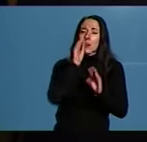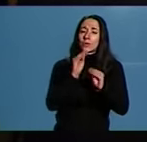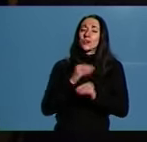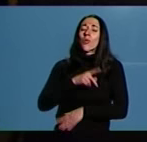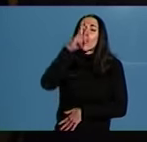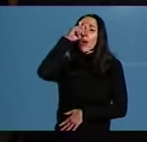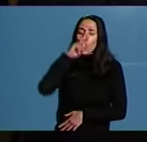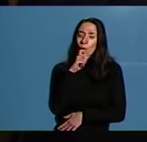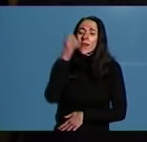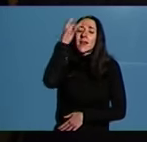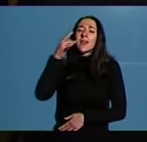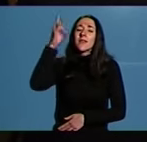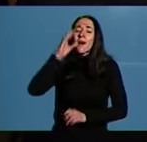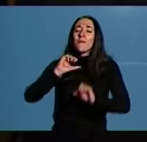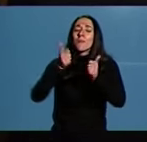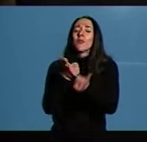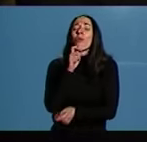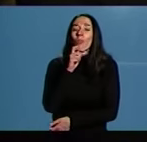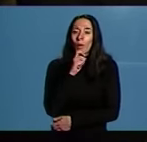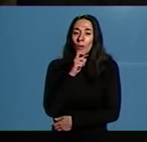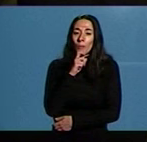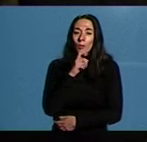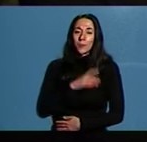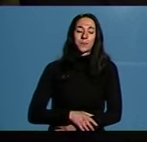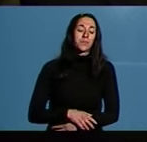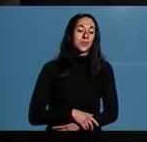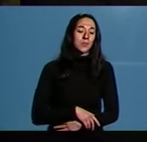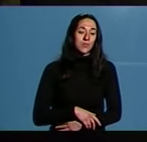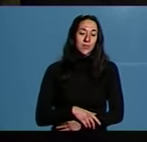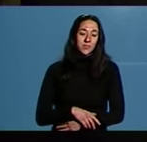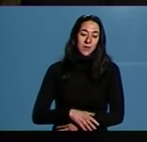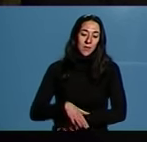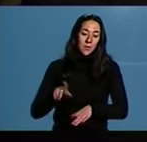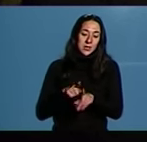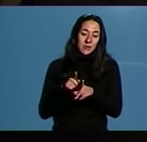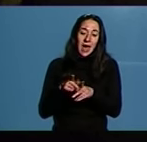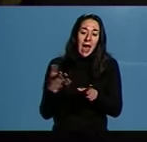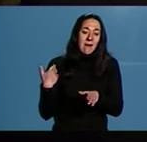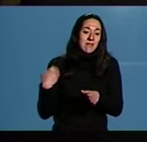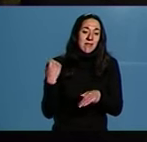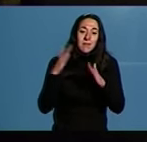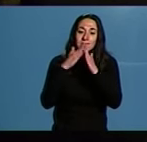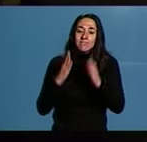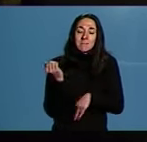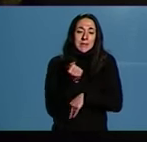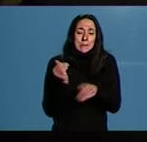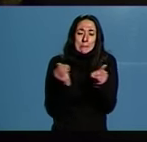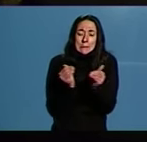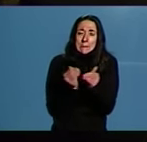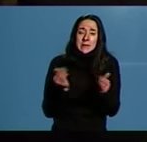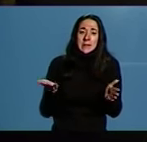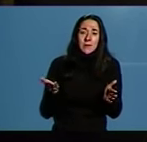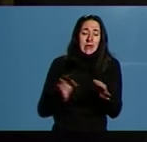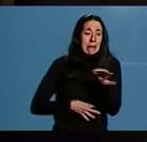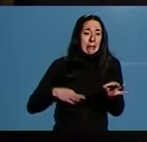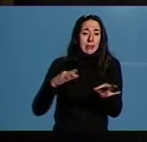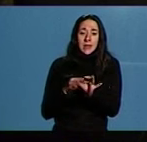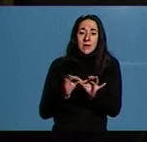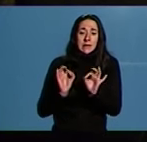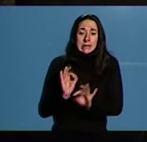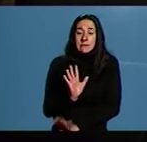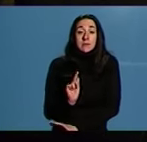puxo esta iniciativa en marcha hai 39 anos. Meiro ano iso era unha insignificancia, era pequeniño. E duraba